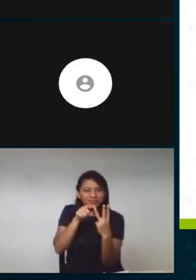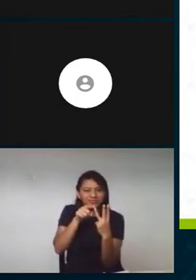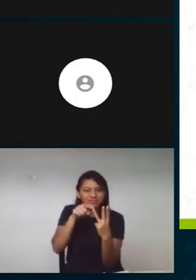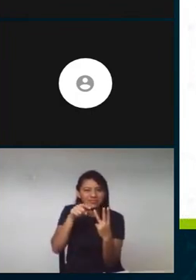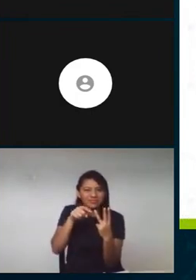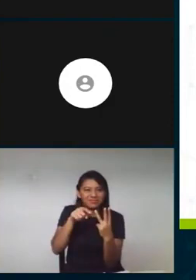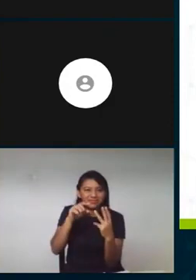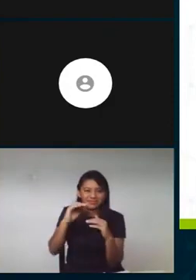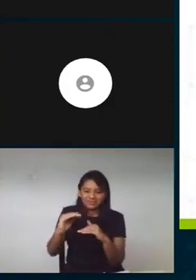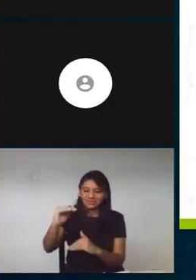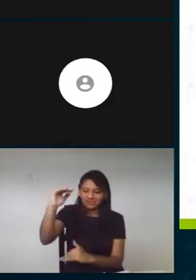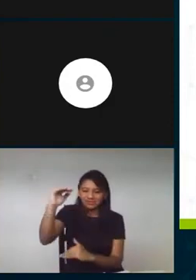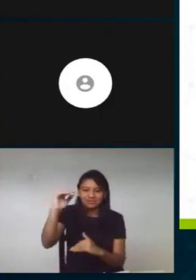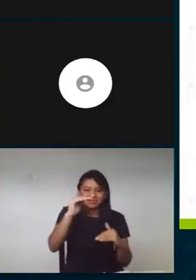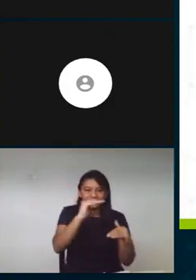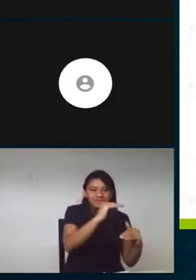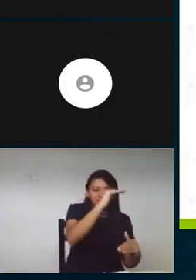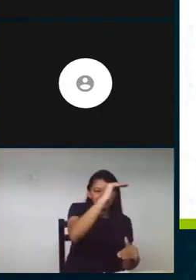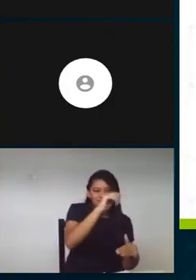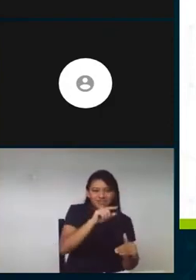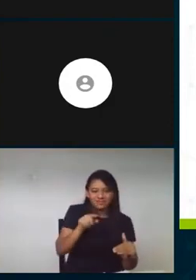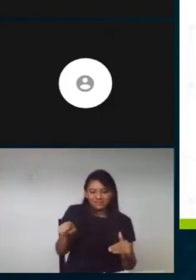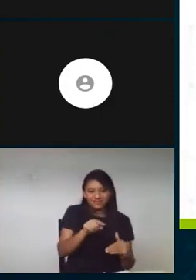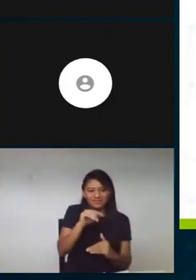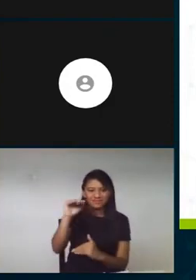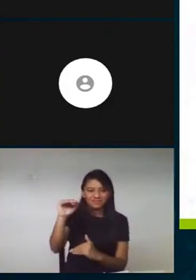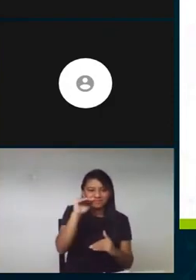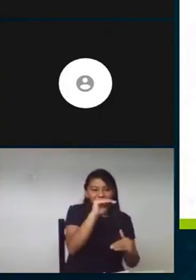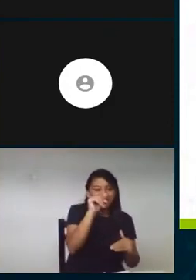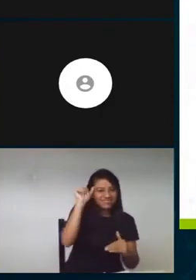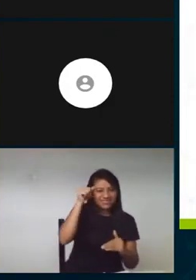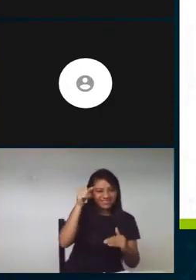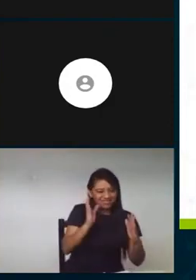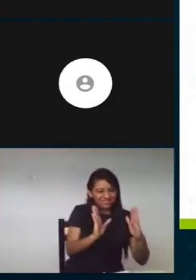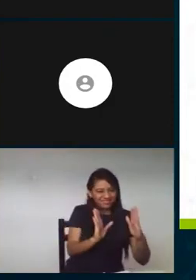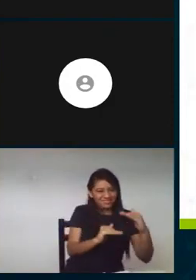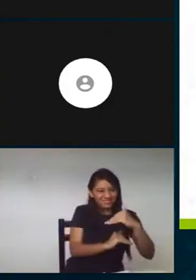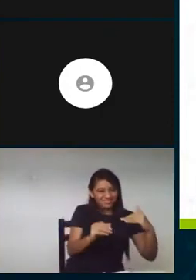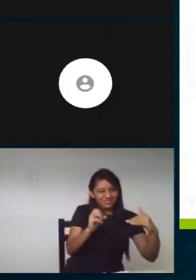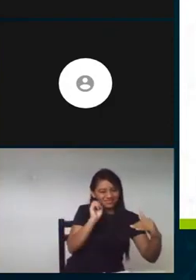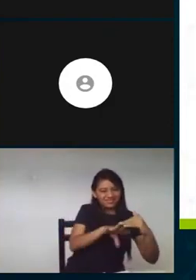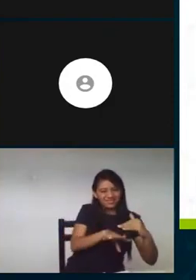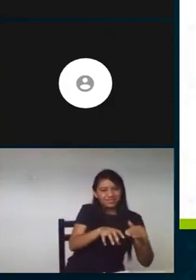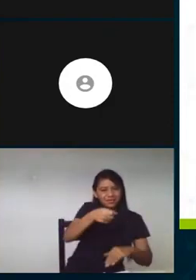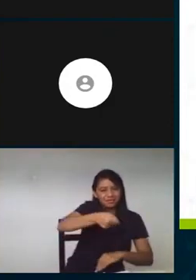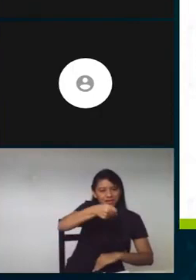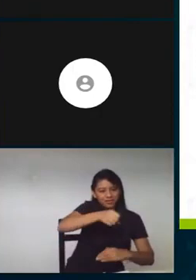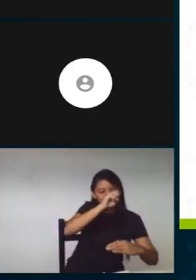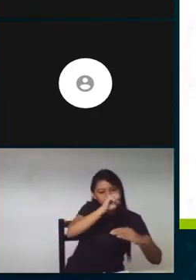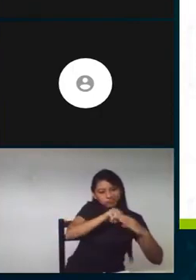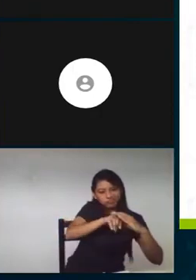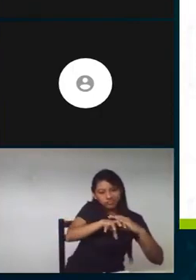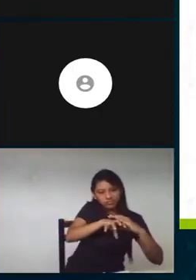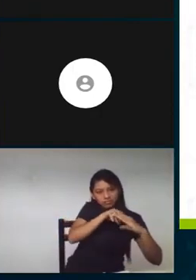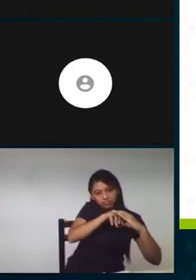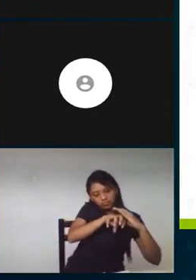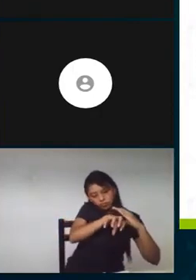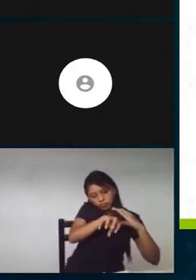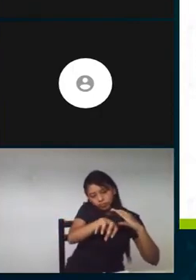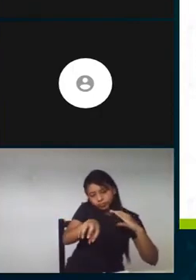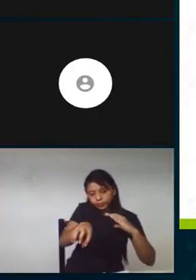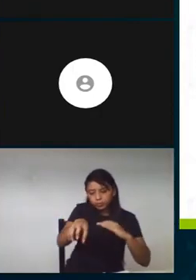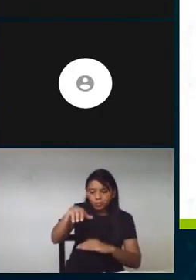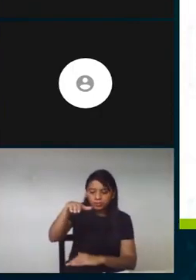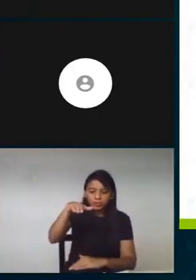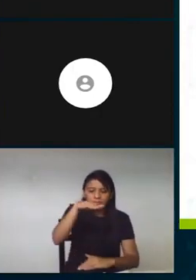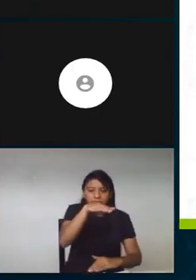final del chute es el que está recibiendo la basura que los residentes están echando. Como pueden evidenciar, son contenedores